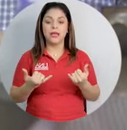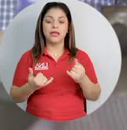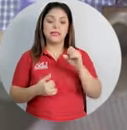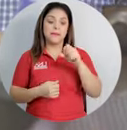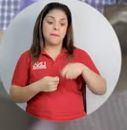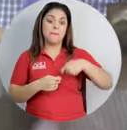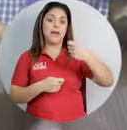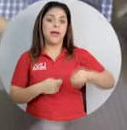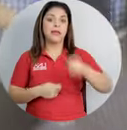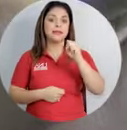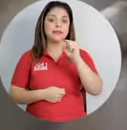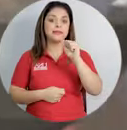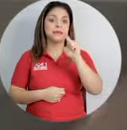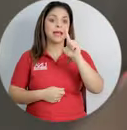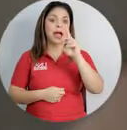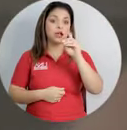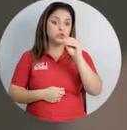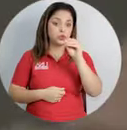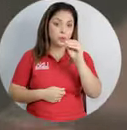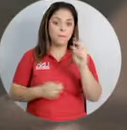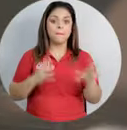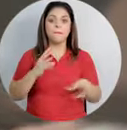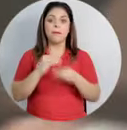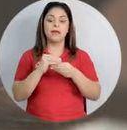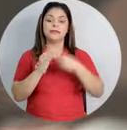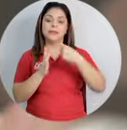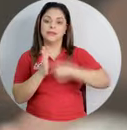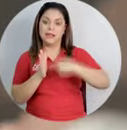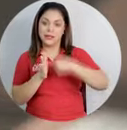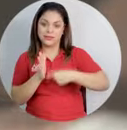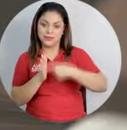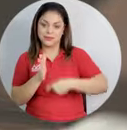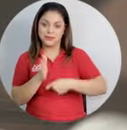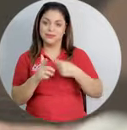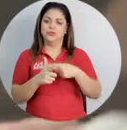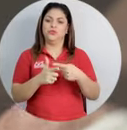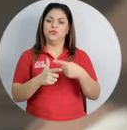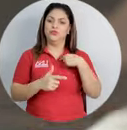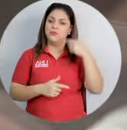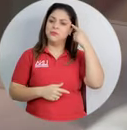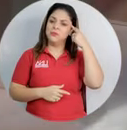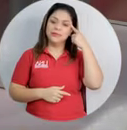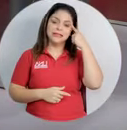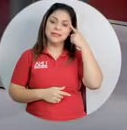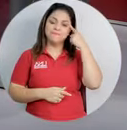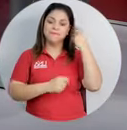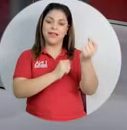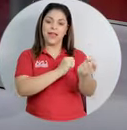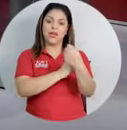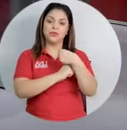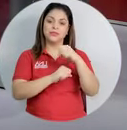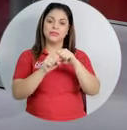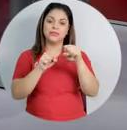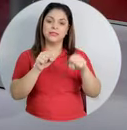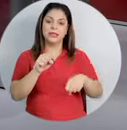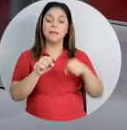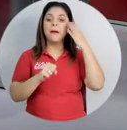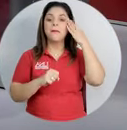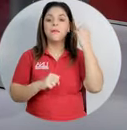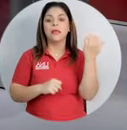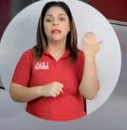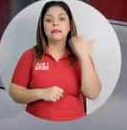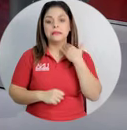que van a empezar a cobrar de forma mensual. Ahí es donde yo digo nuevamente, nos ganó el sistema. ¿Por qué? Porque